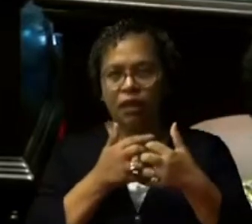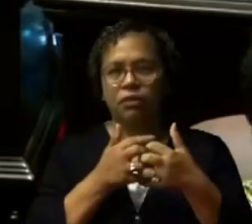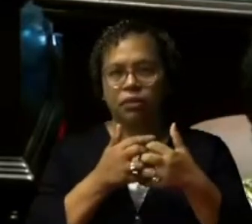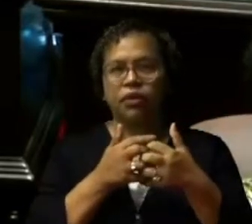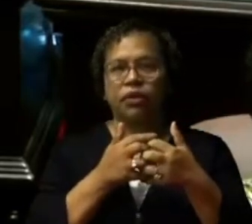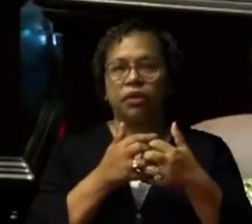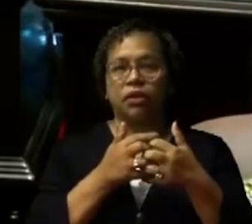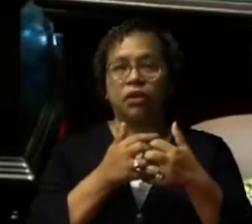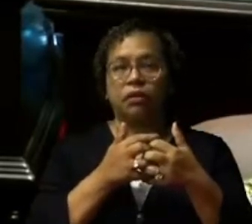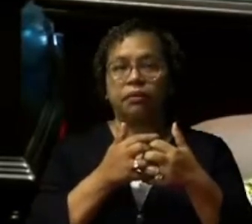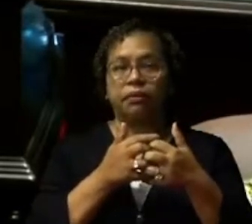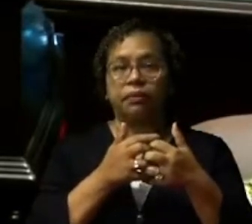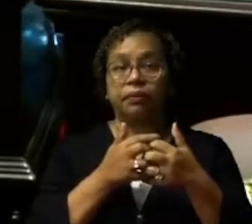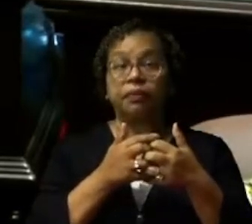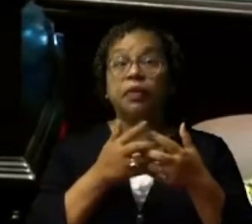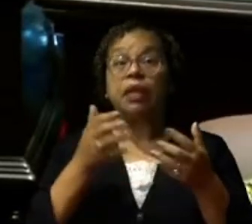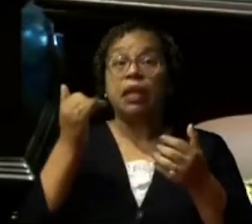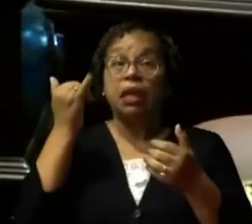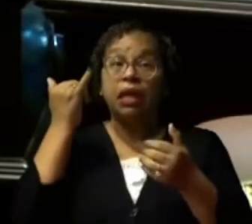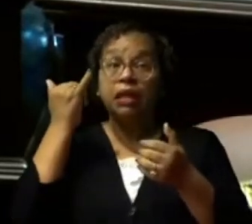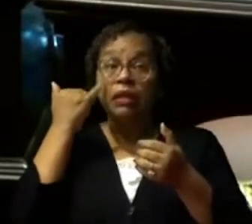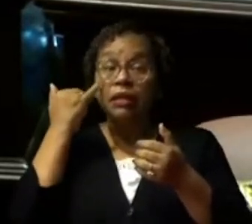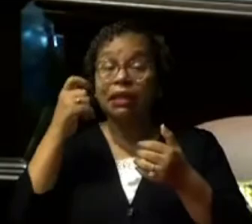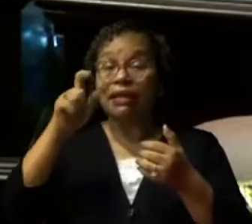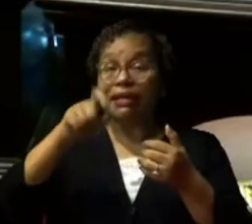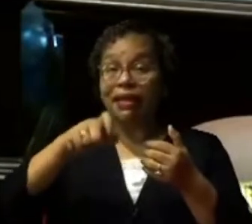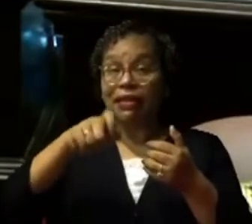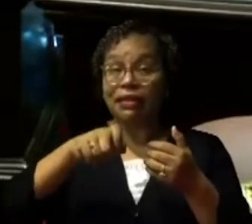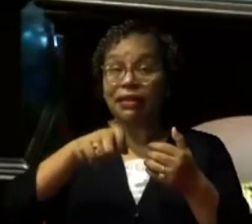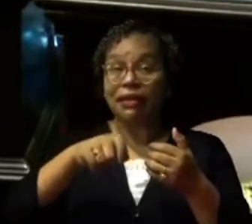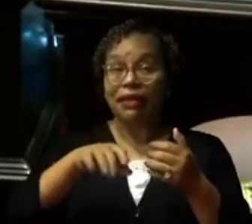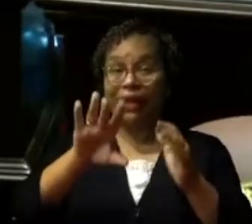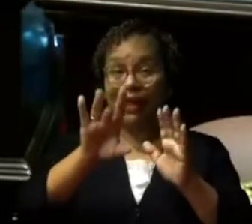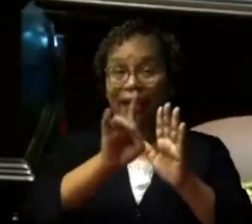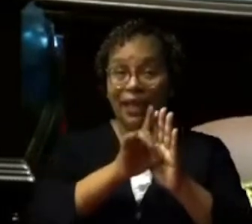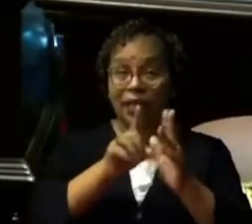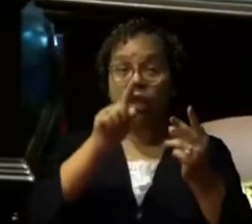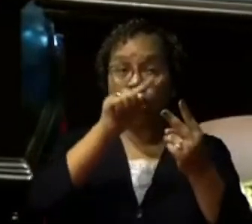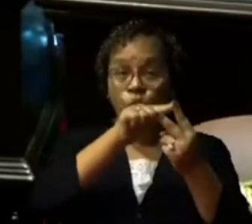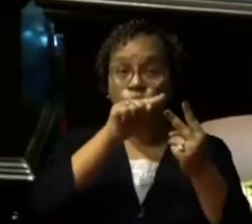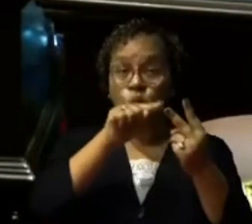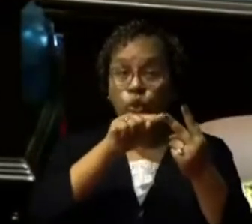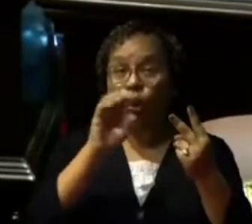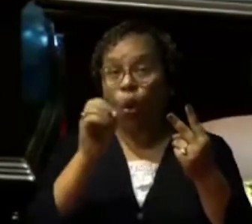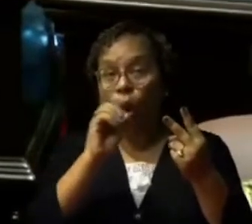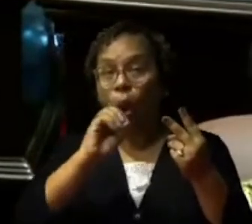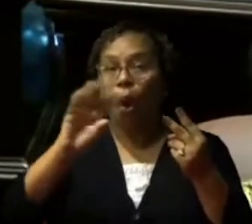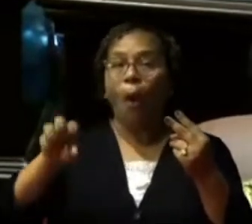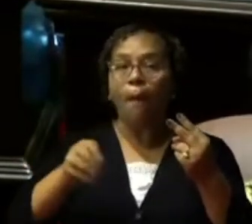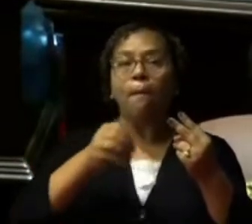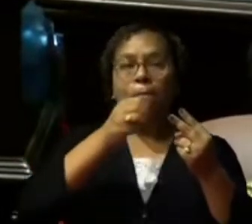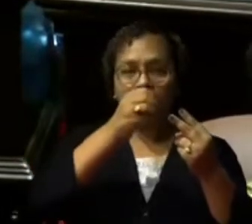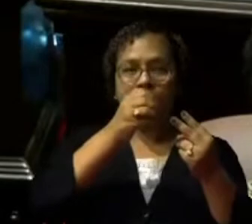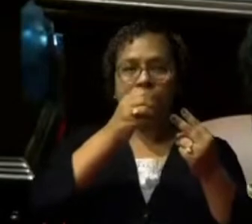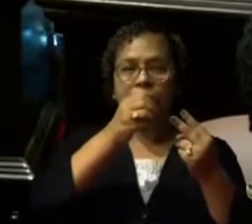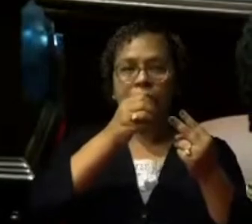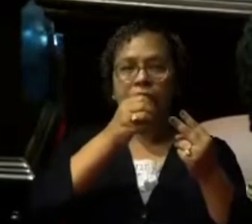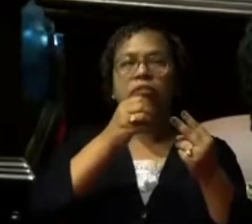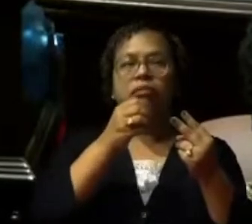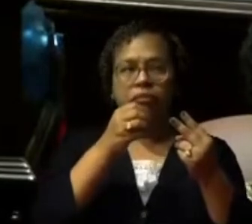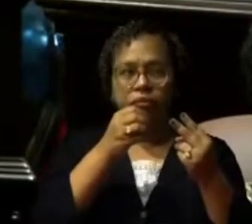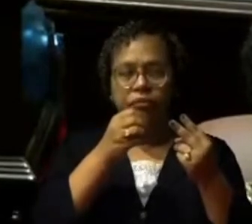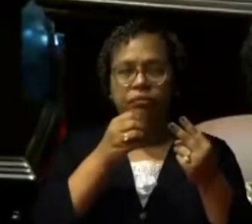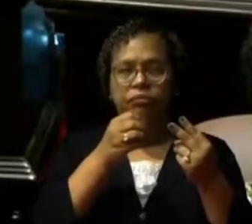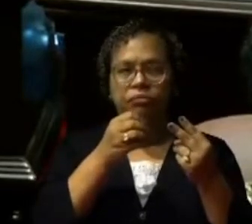cuando haya de elegirse 2 o más candidatos. ¿En cuáles demarcaciones se eligen 2 o más candidatos?